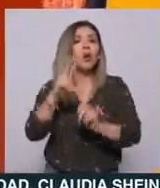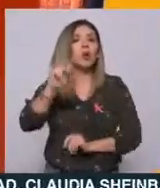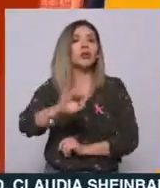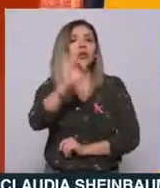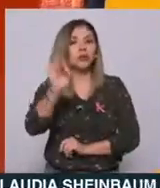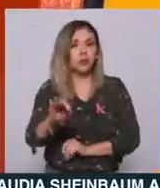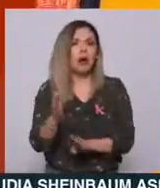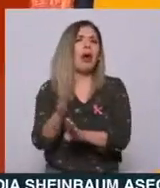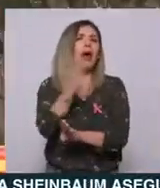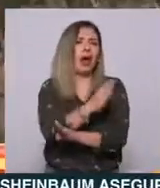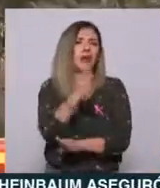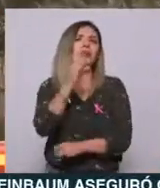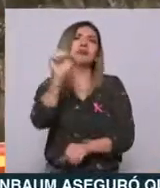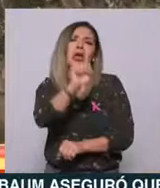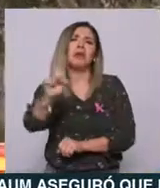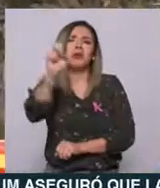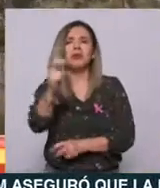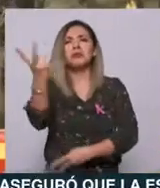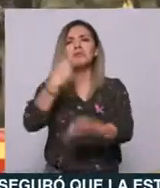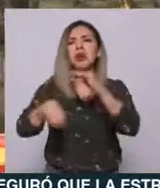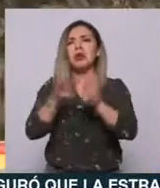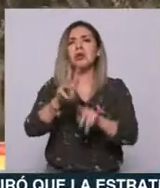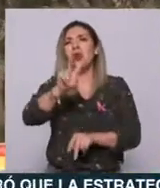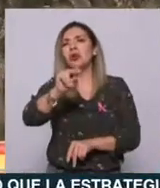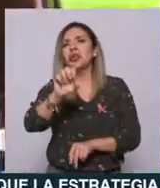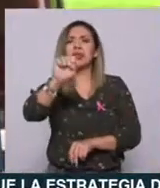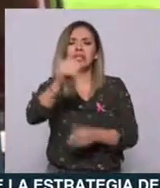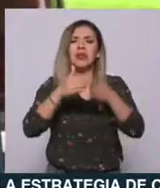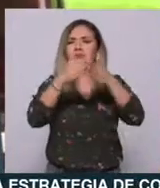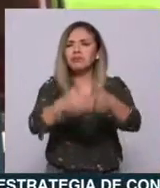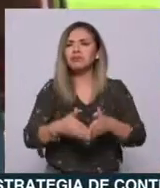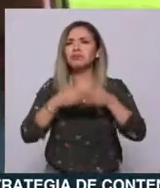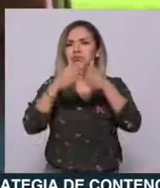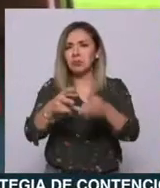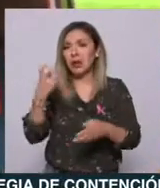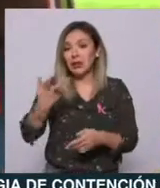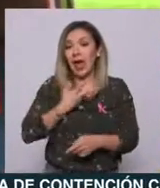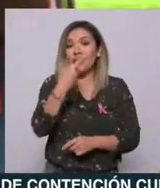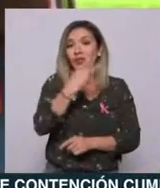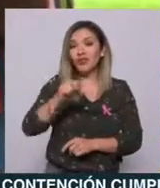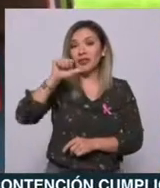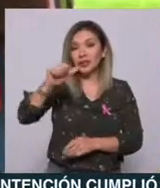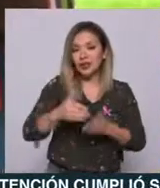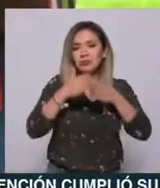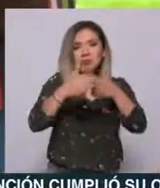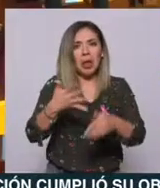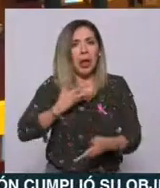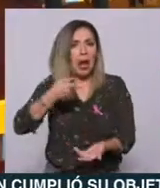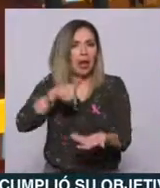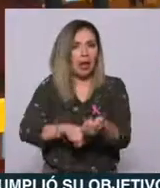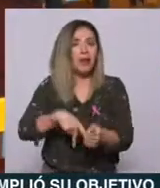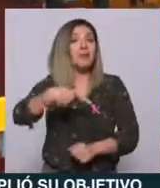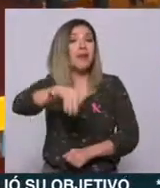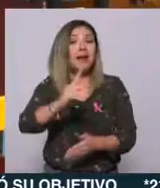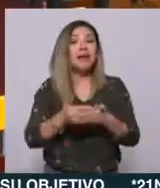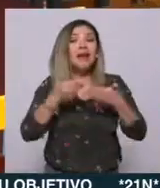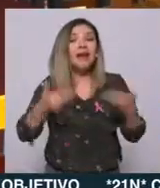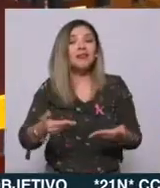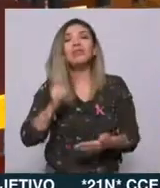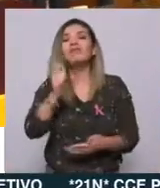Antes, en un fin de semana, salían entre 80 y 60 trajineras de las 216 con las que cuenta el embarcadero, pero ahora